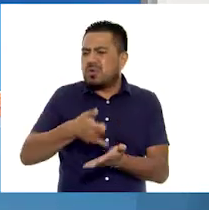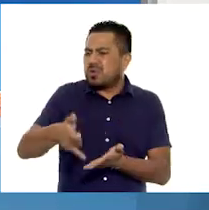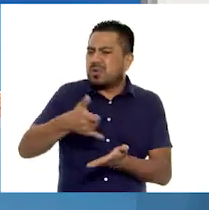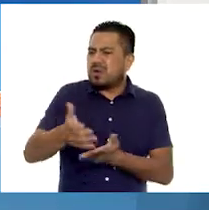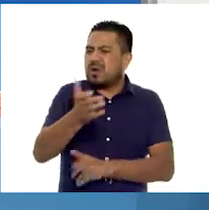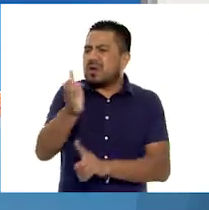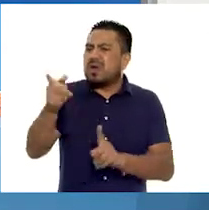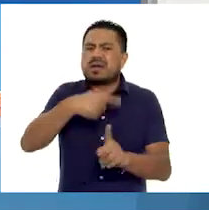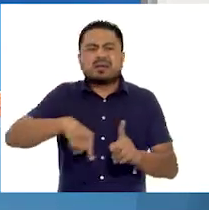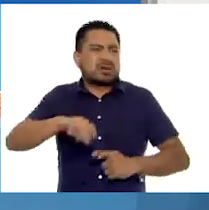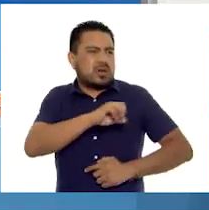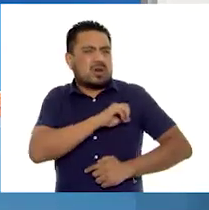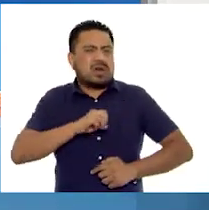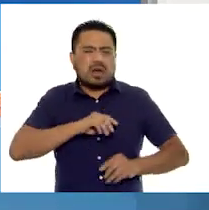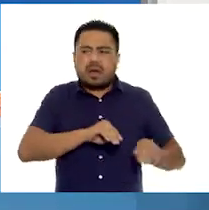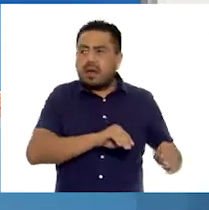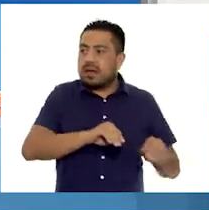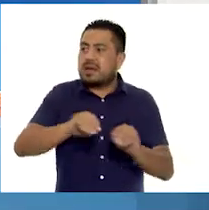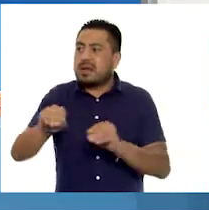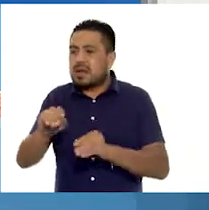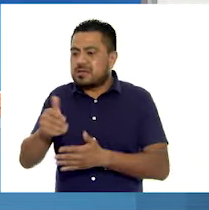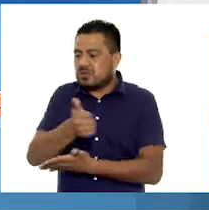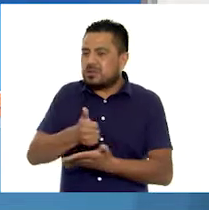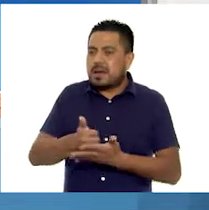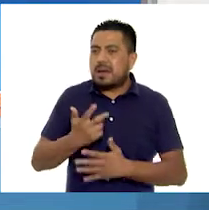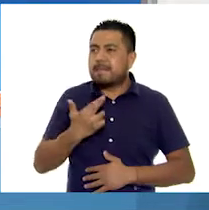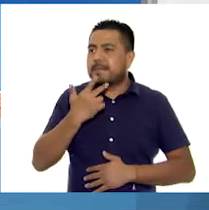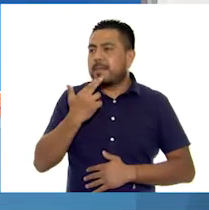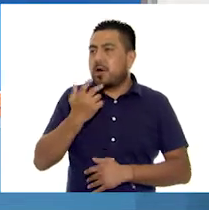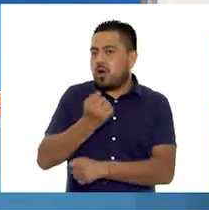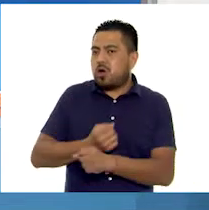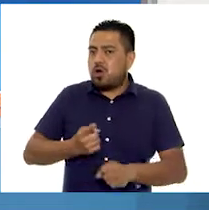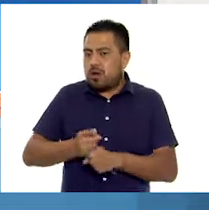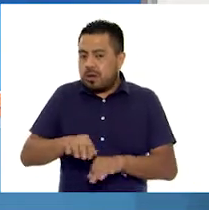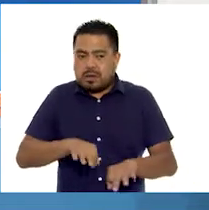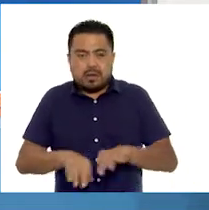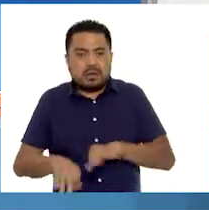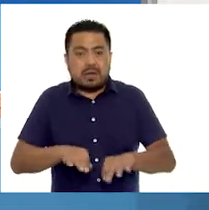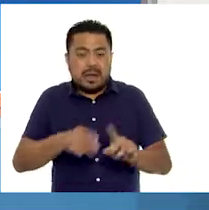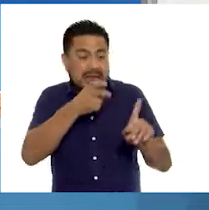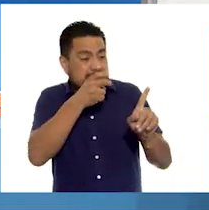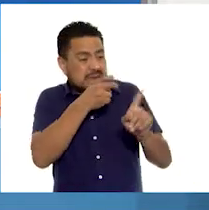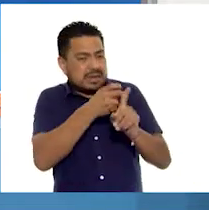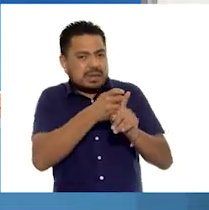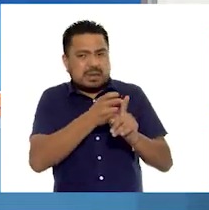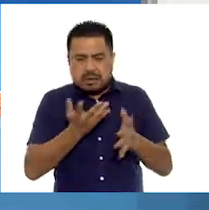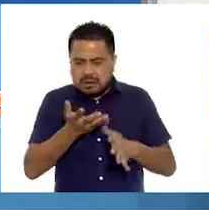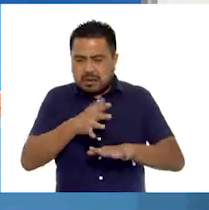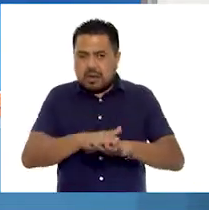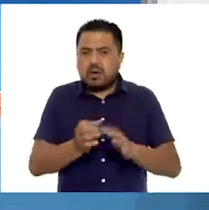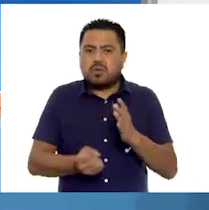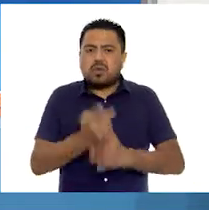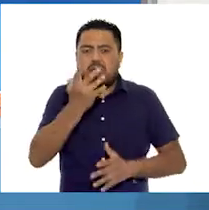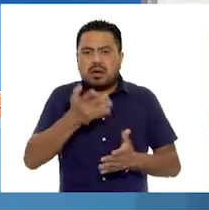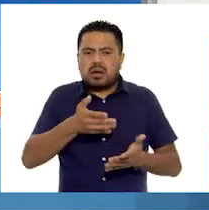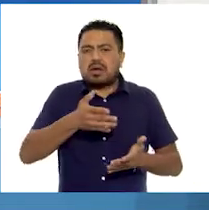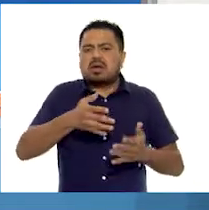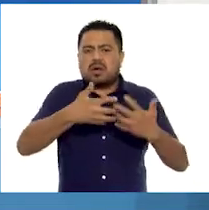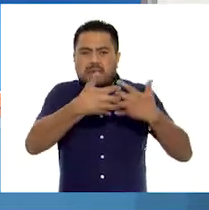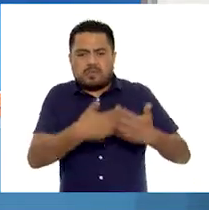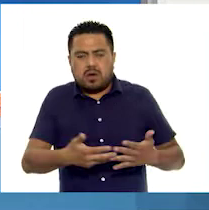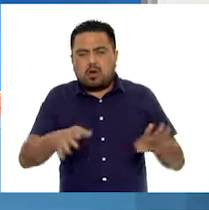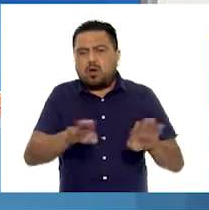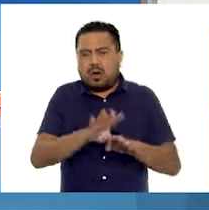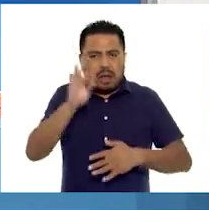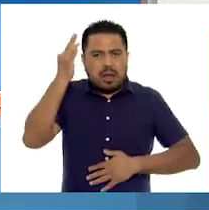vieron obligados a migrar a la ciudad en busca de mejores oportunidades laborales y ahí se integraron a las fuerzas productivas como obreros